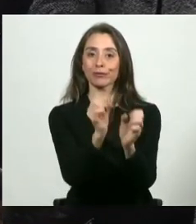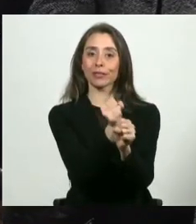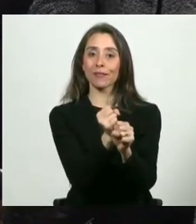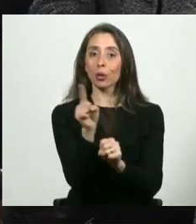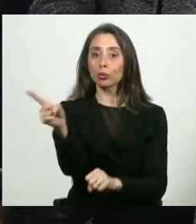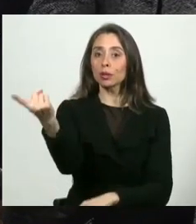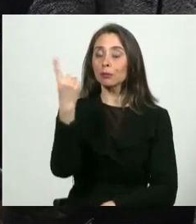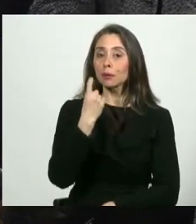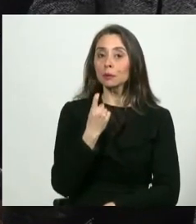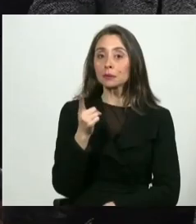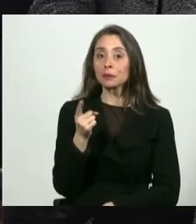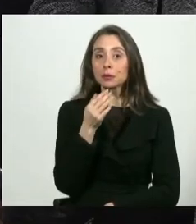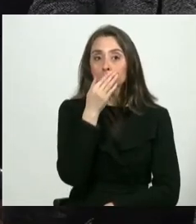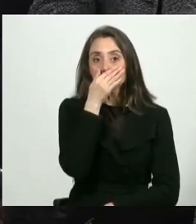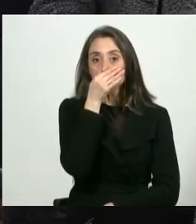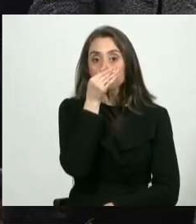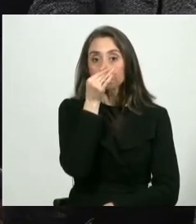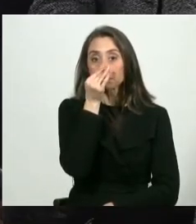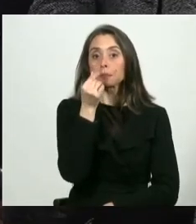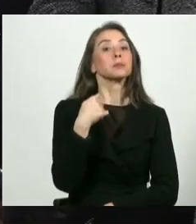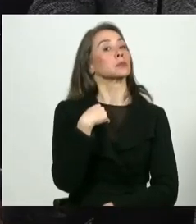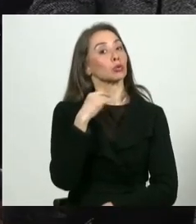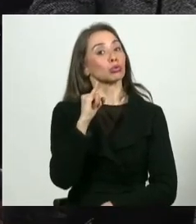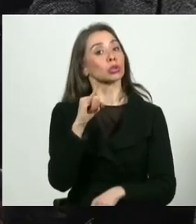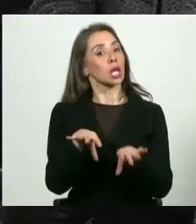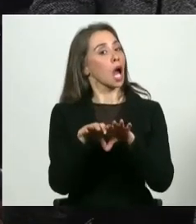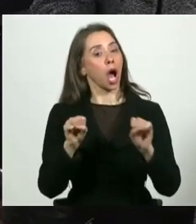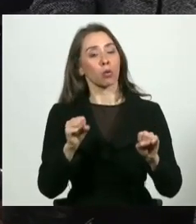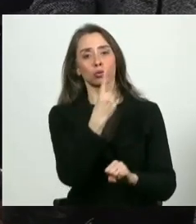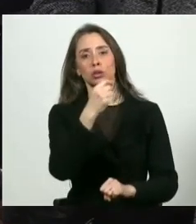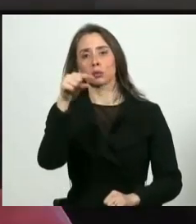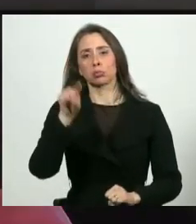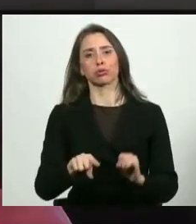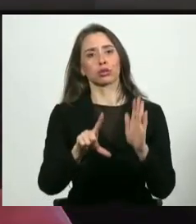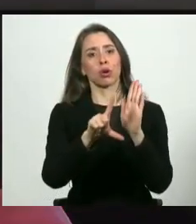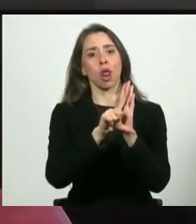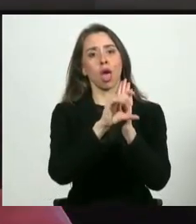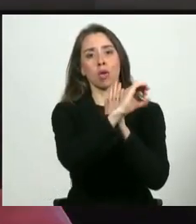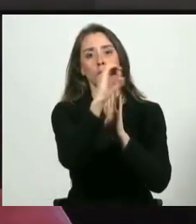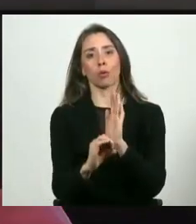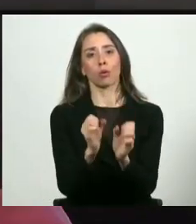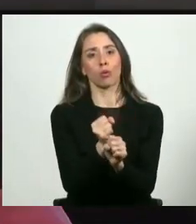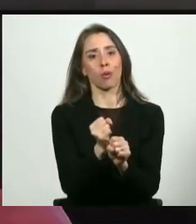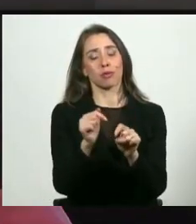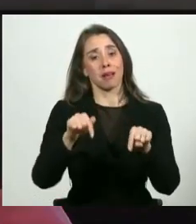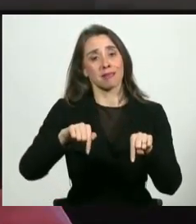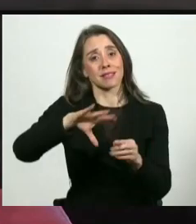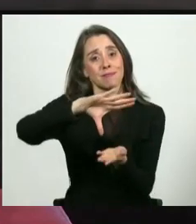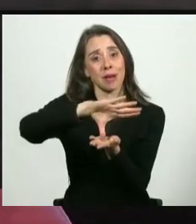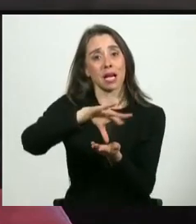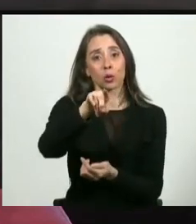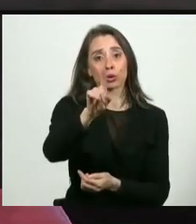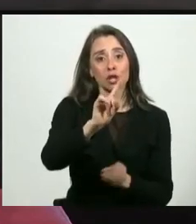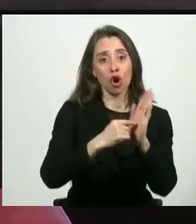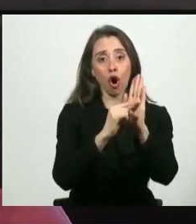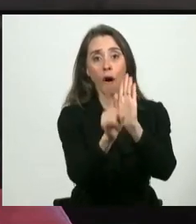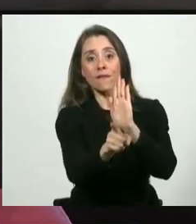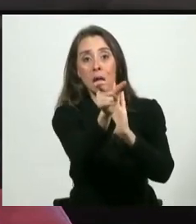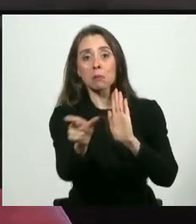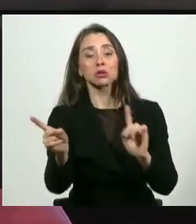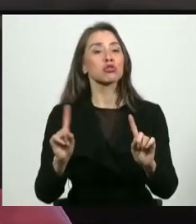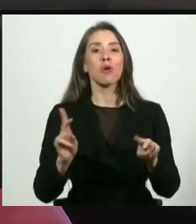usted, yo la verdad es que estoy completamente de acuerdo con la ley de cuotas, porque creo que en este país, si usted no obliga a la gente, las